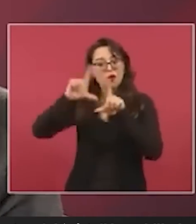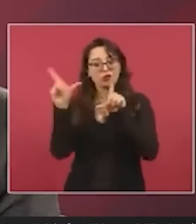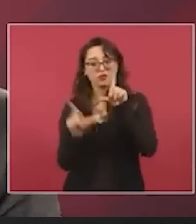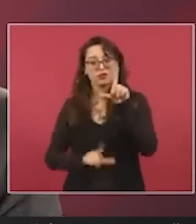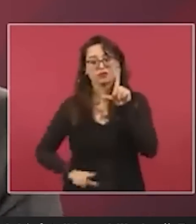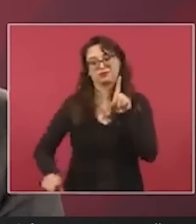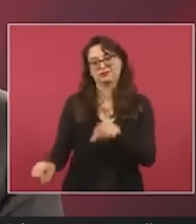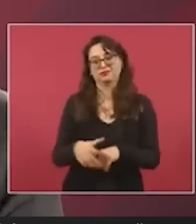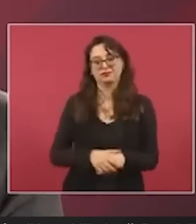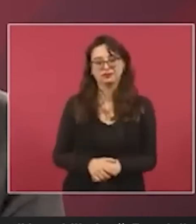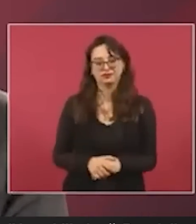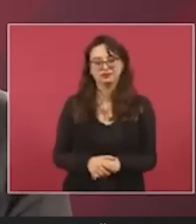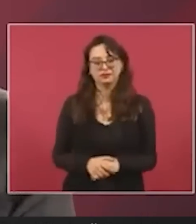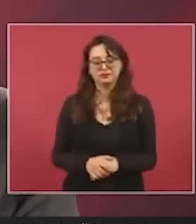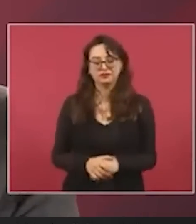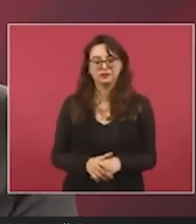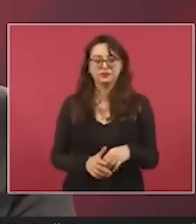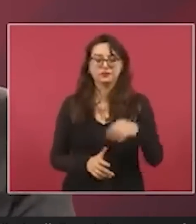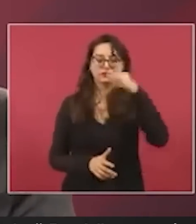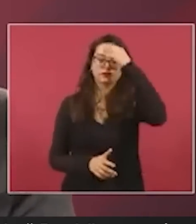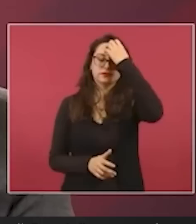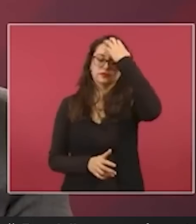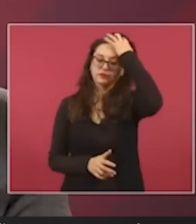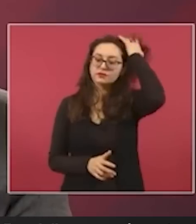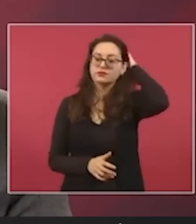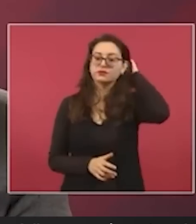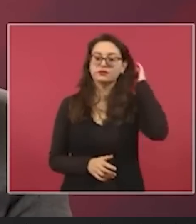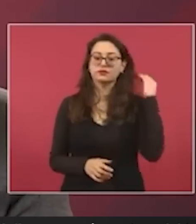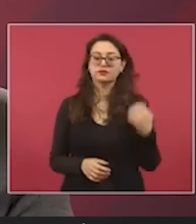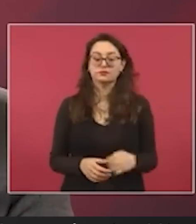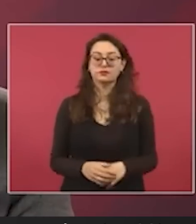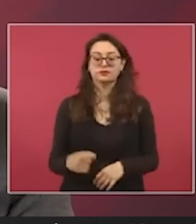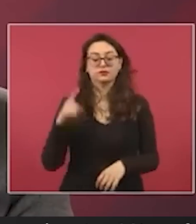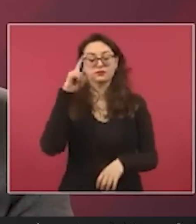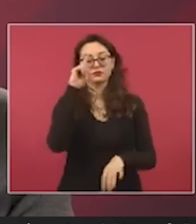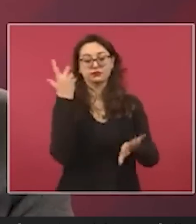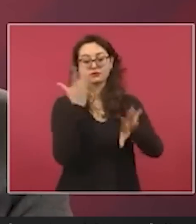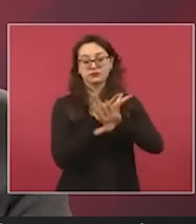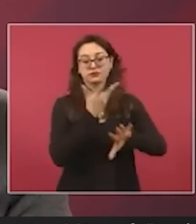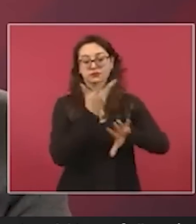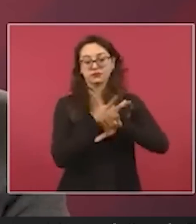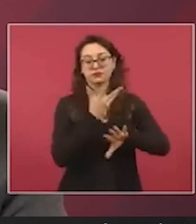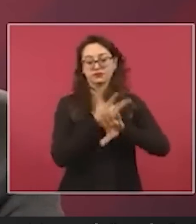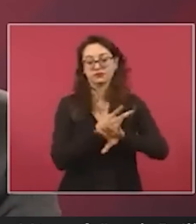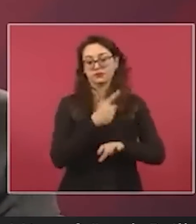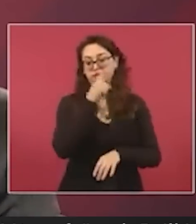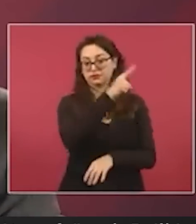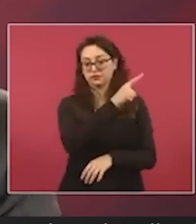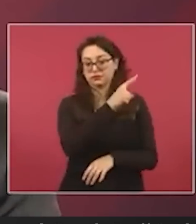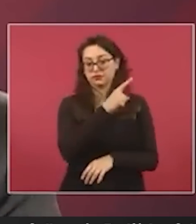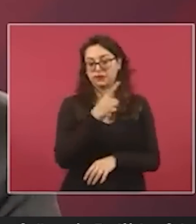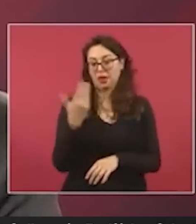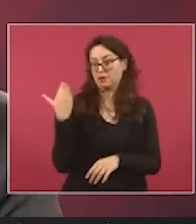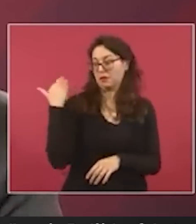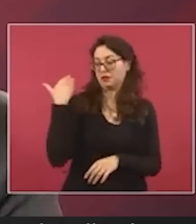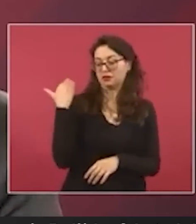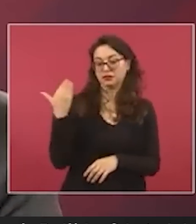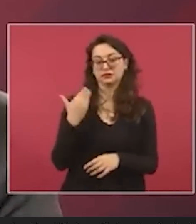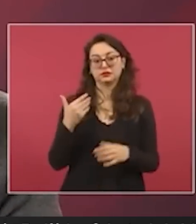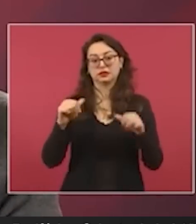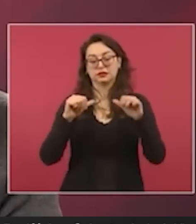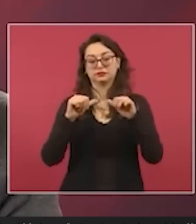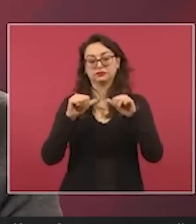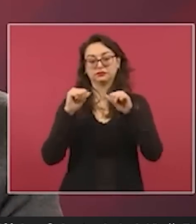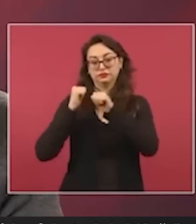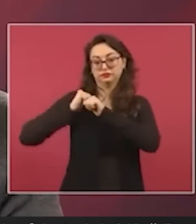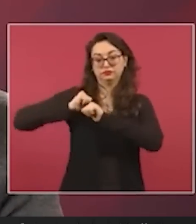Sí, pero además recientemente el Pentágono, lo que publicó el Washington Post.